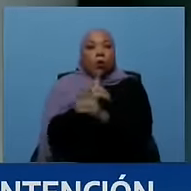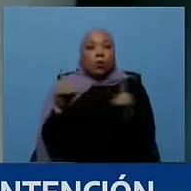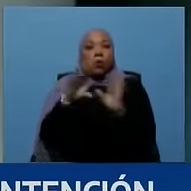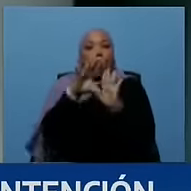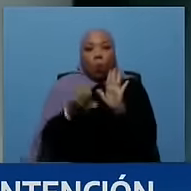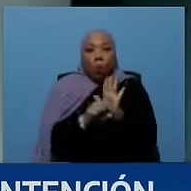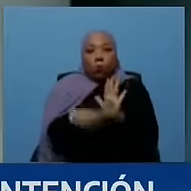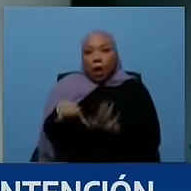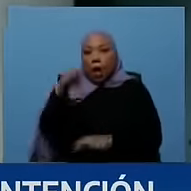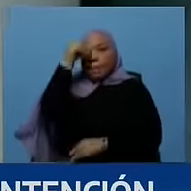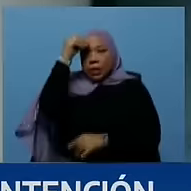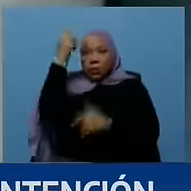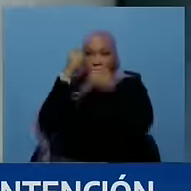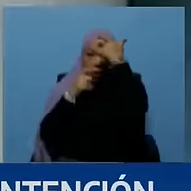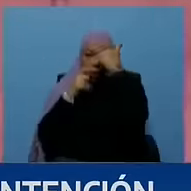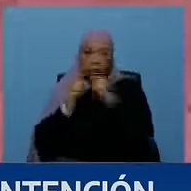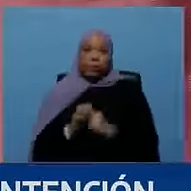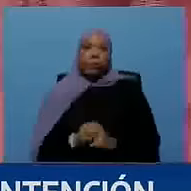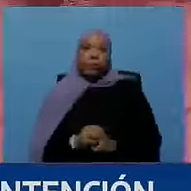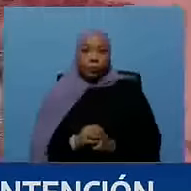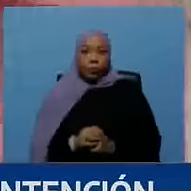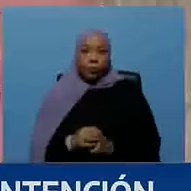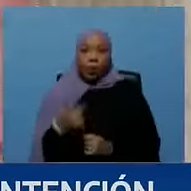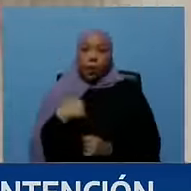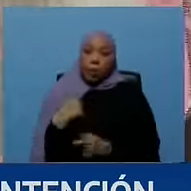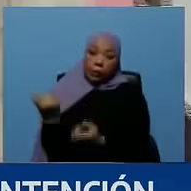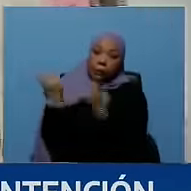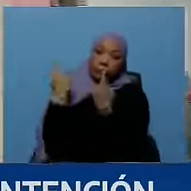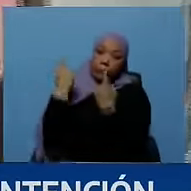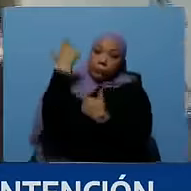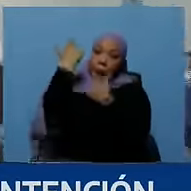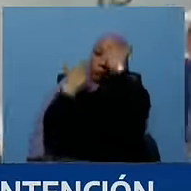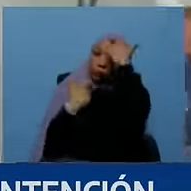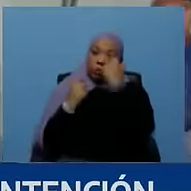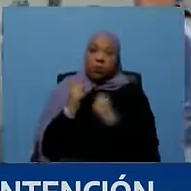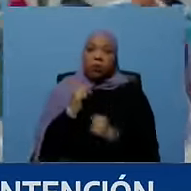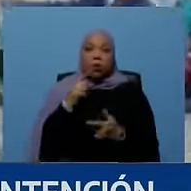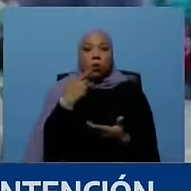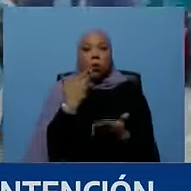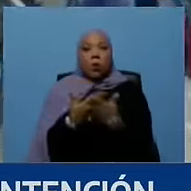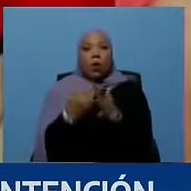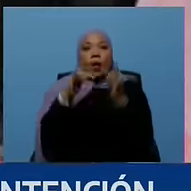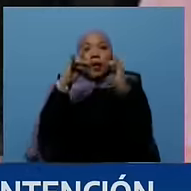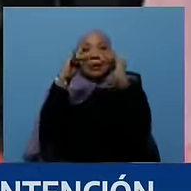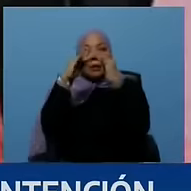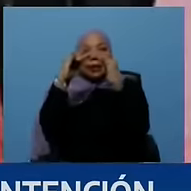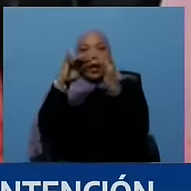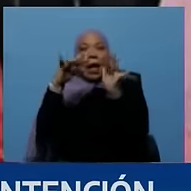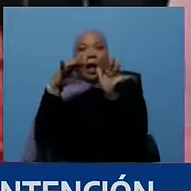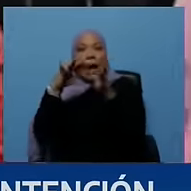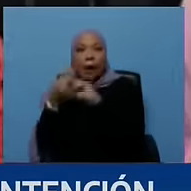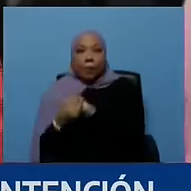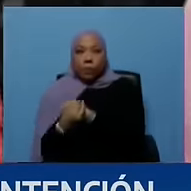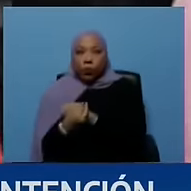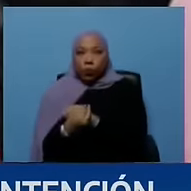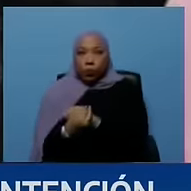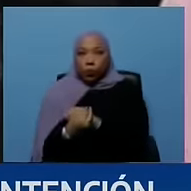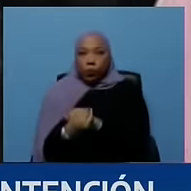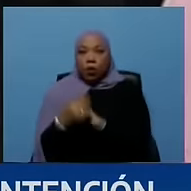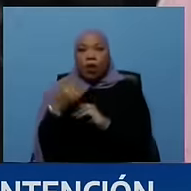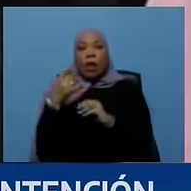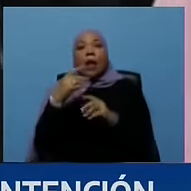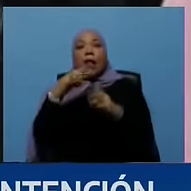y como aprendimos nuestro comandante Chávez. El primer proyecto es la sustitución de techo, el número uno, pues. El segundo